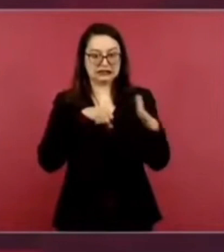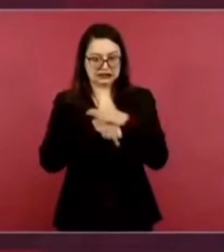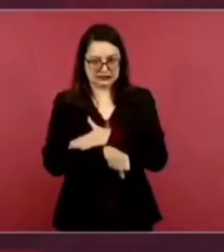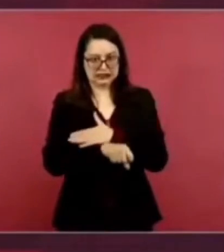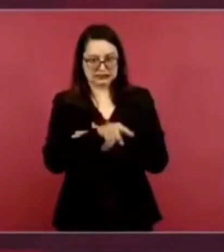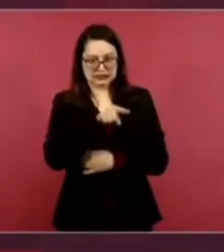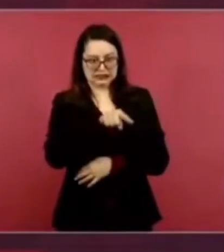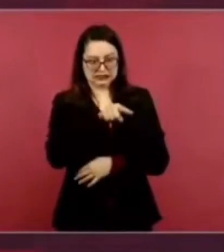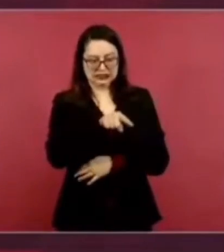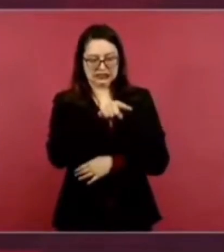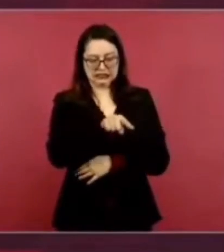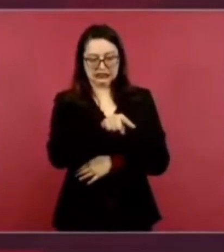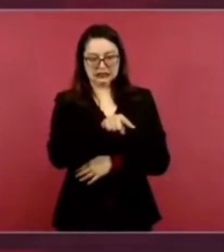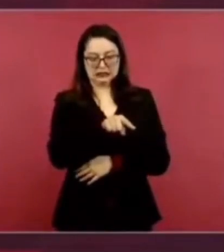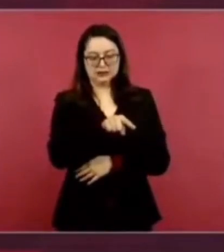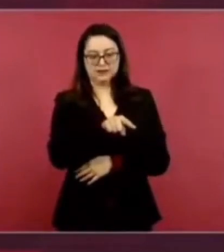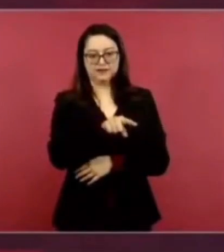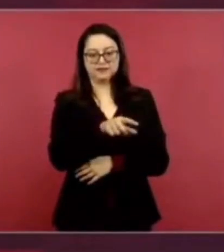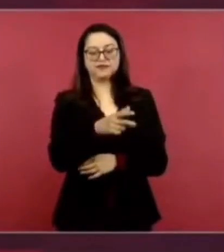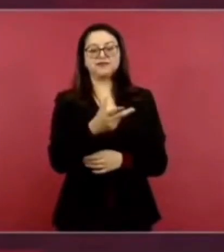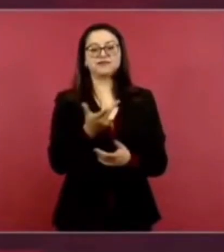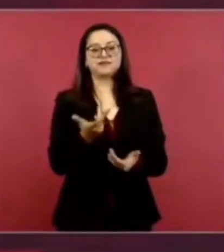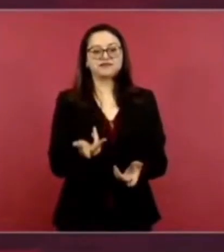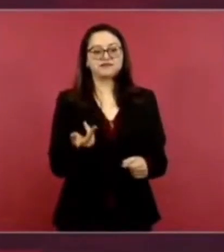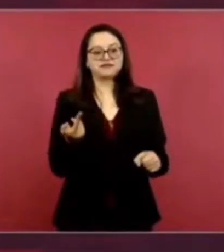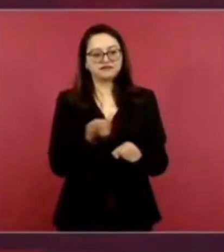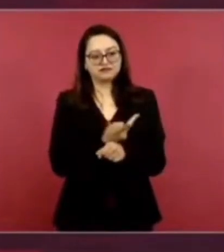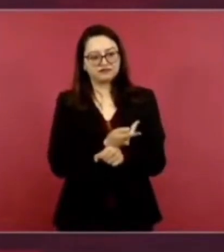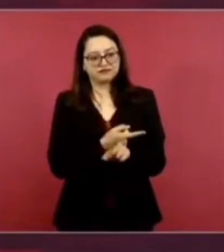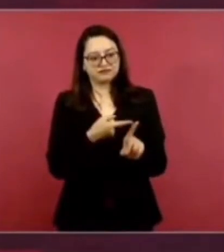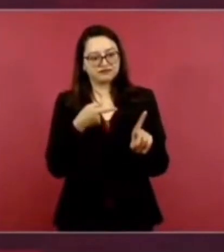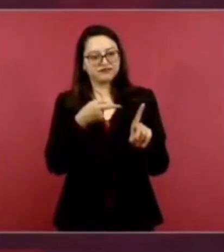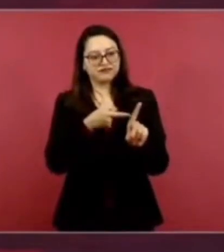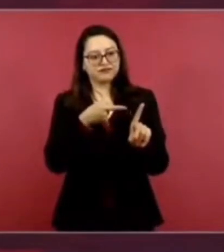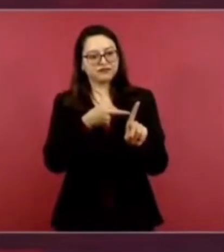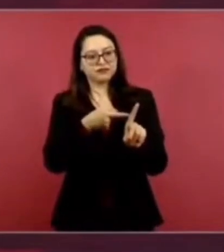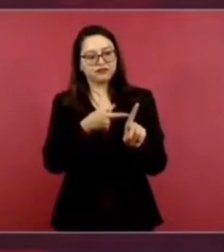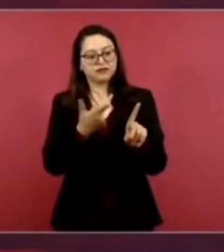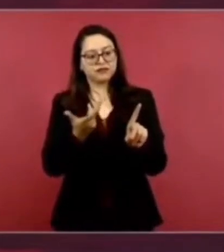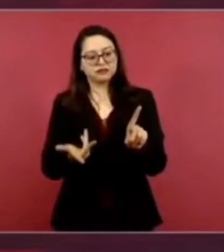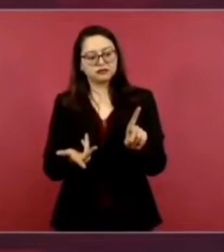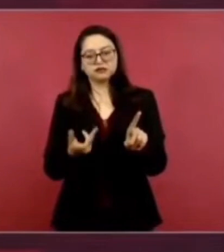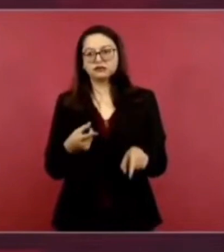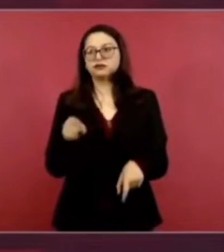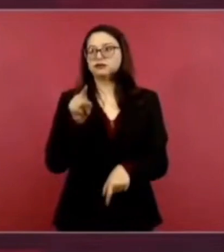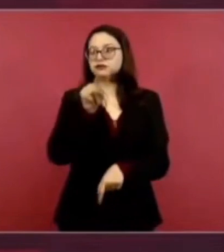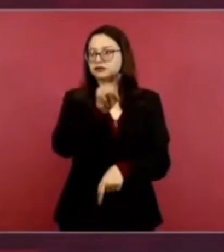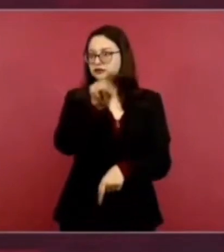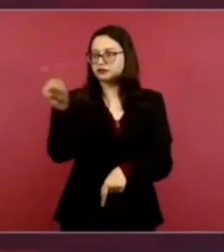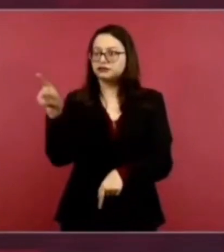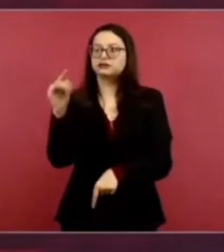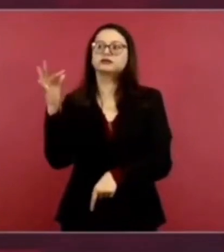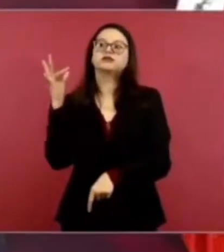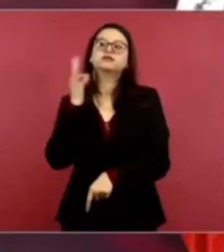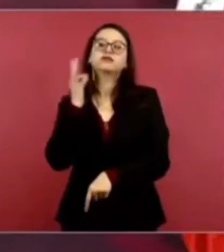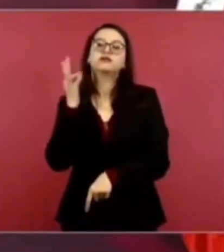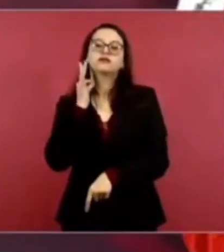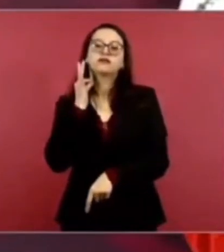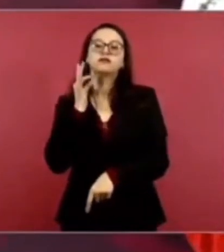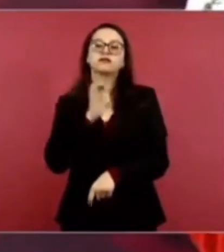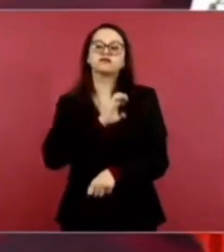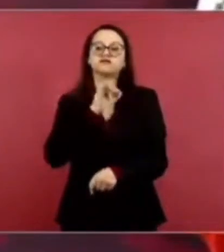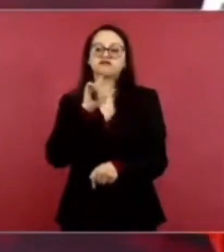que todos no en la fiscalía la fiscalía especial los